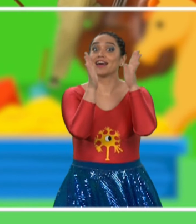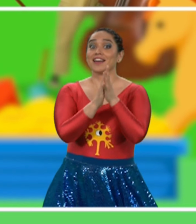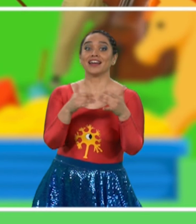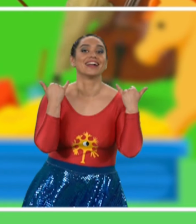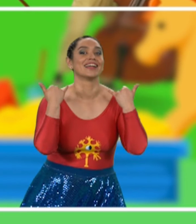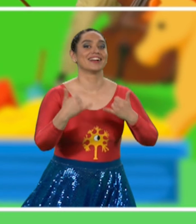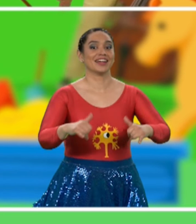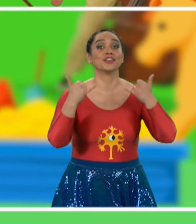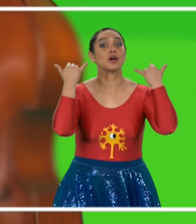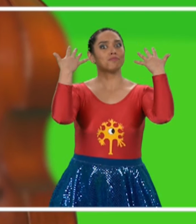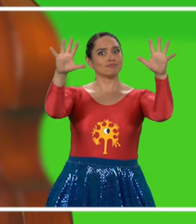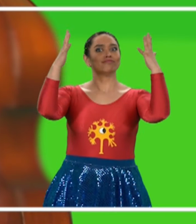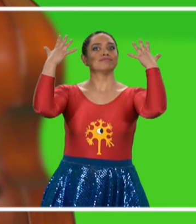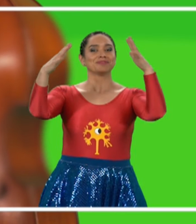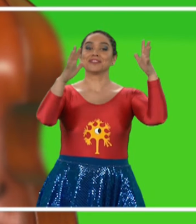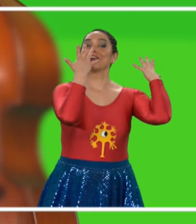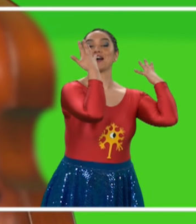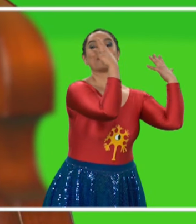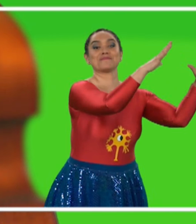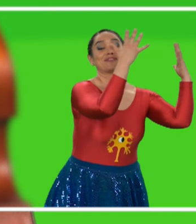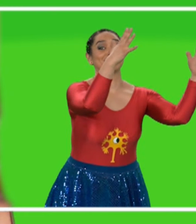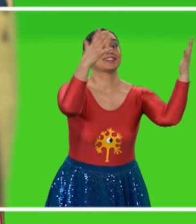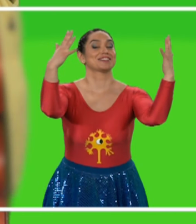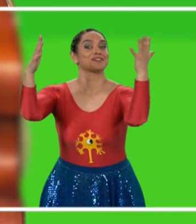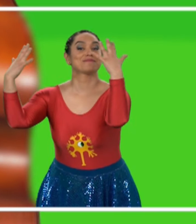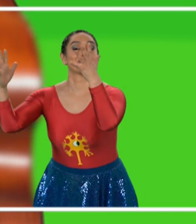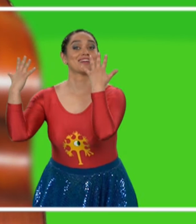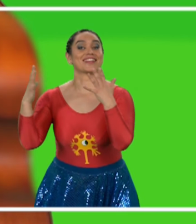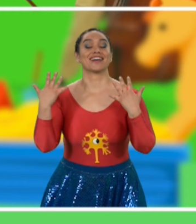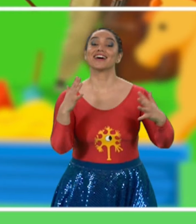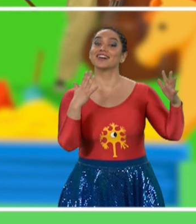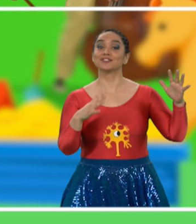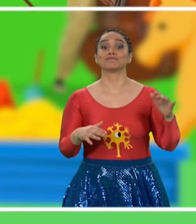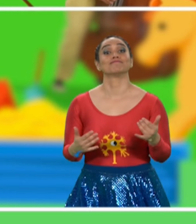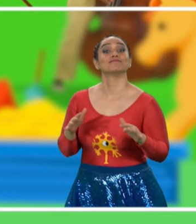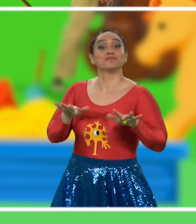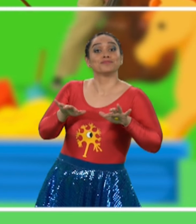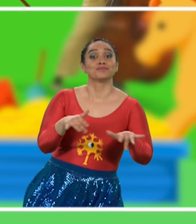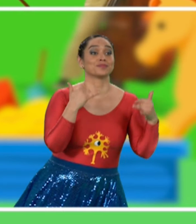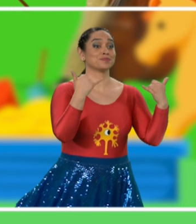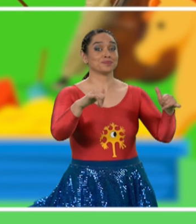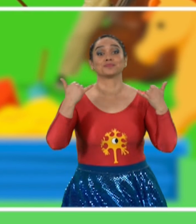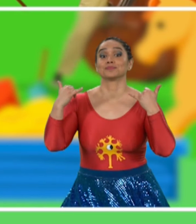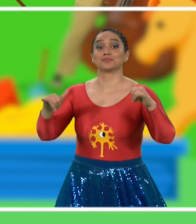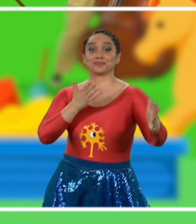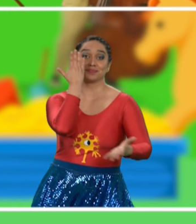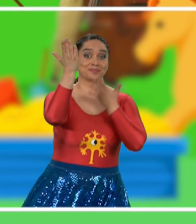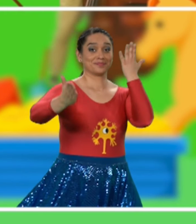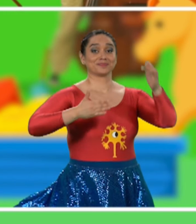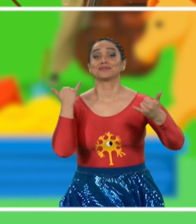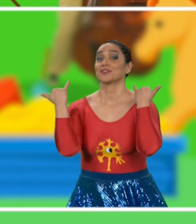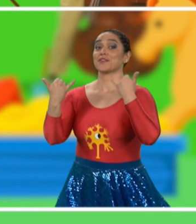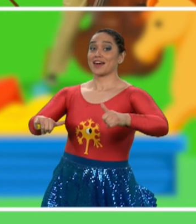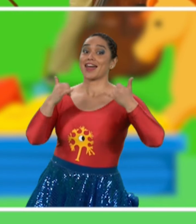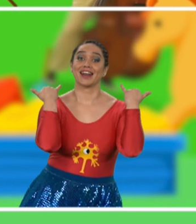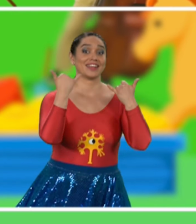palmas. Jugarreteando aplaude, aplaude sin parar. Jugarreteando